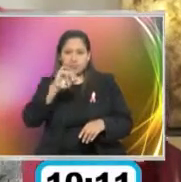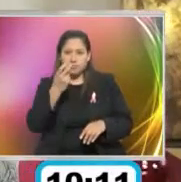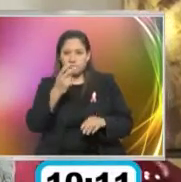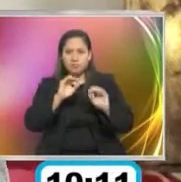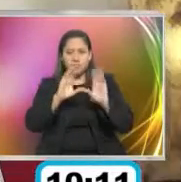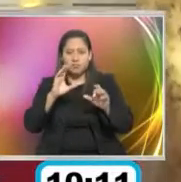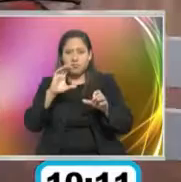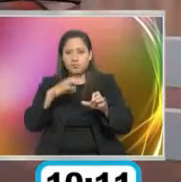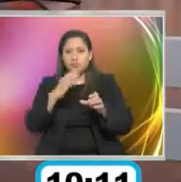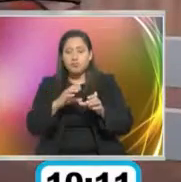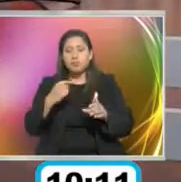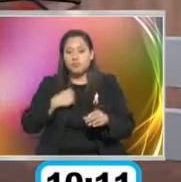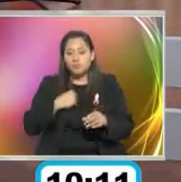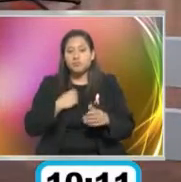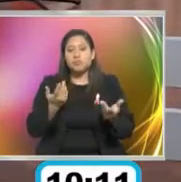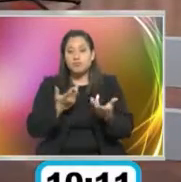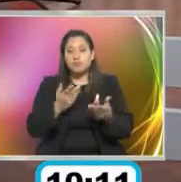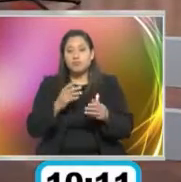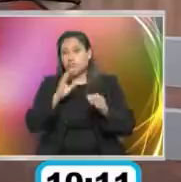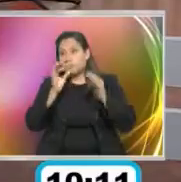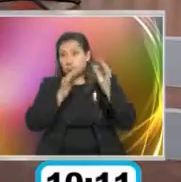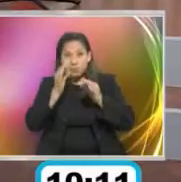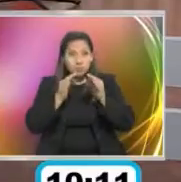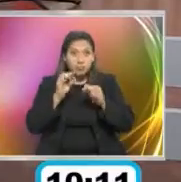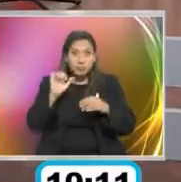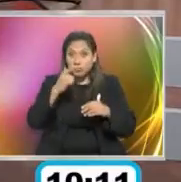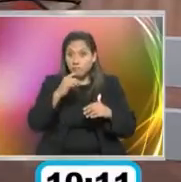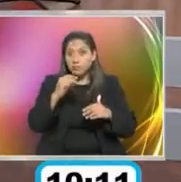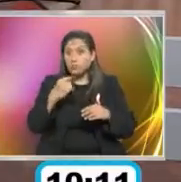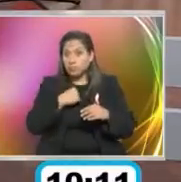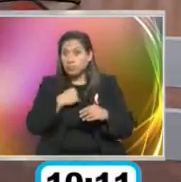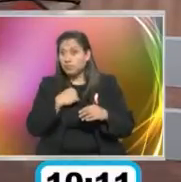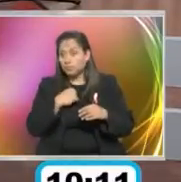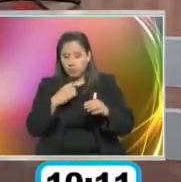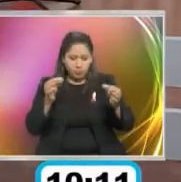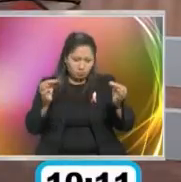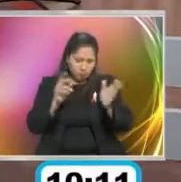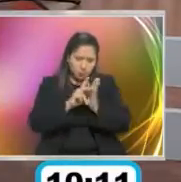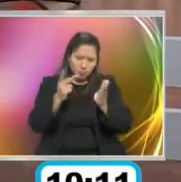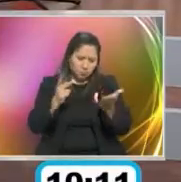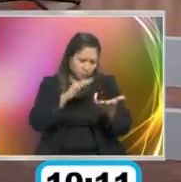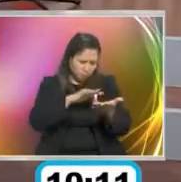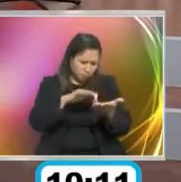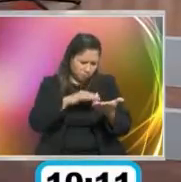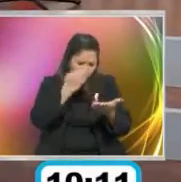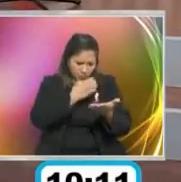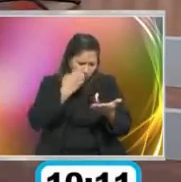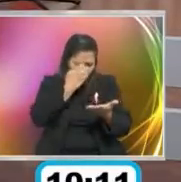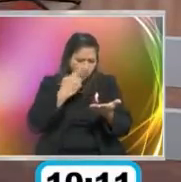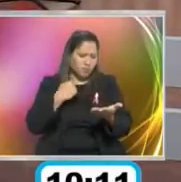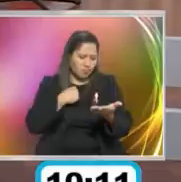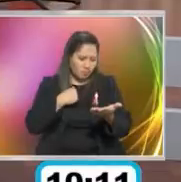correcto. Básicamente lo que yo hago es cuando pasa una noticia, yo checo la nota, analizo y vuelvo